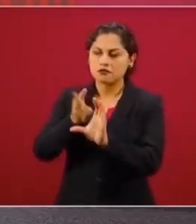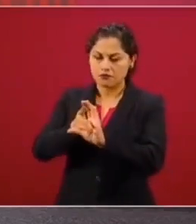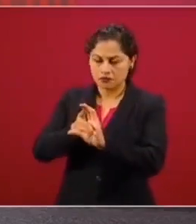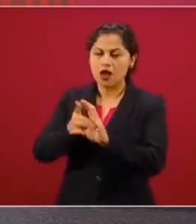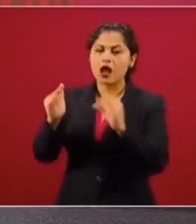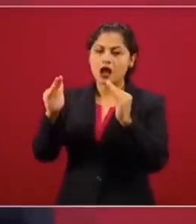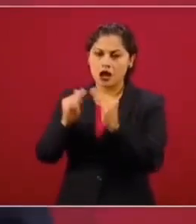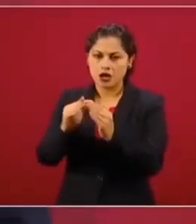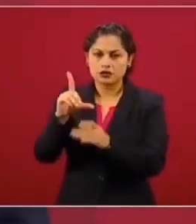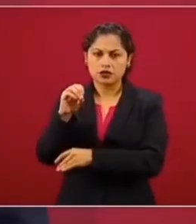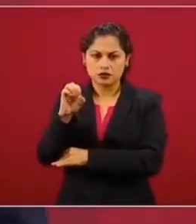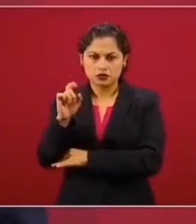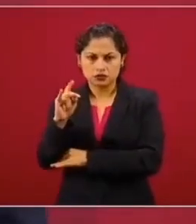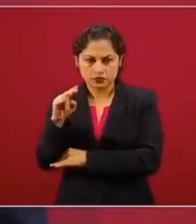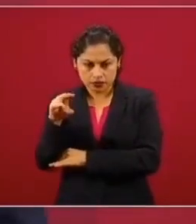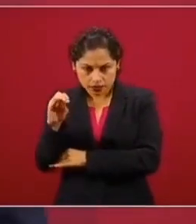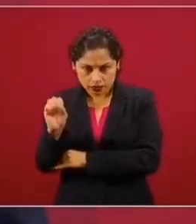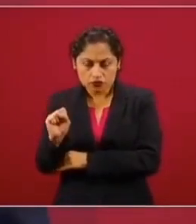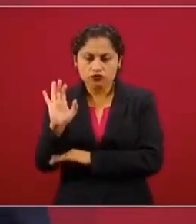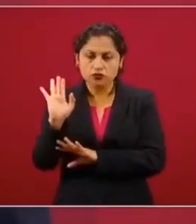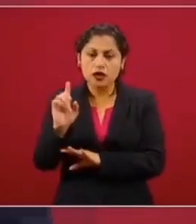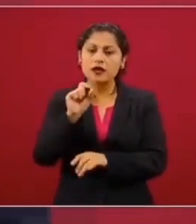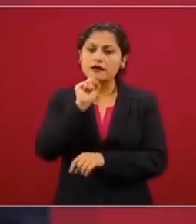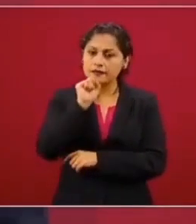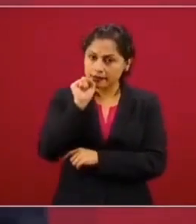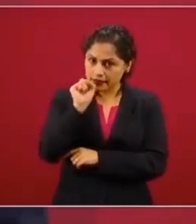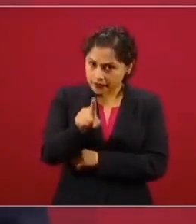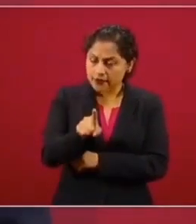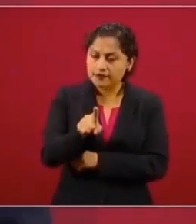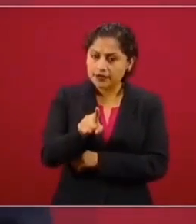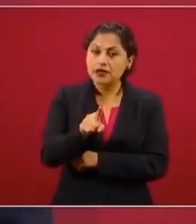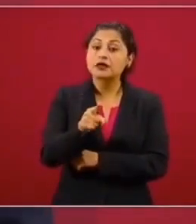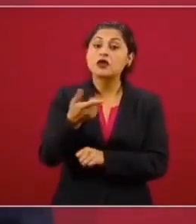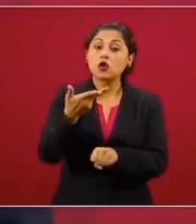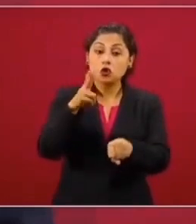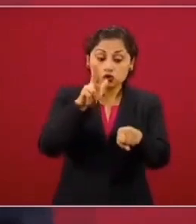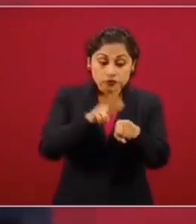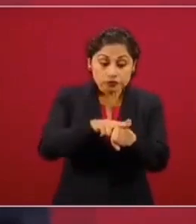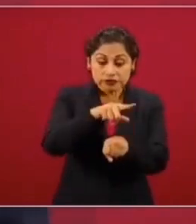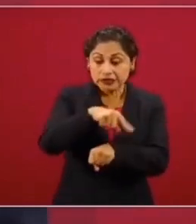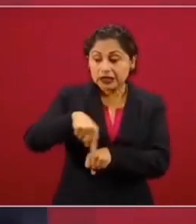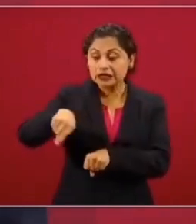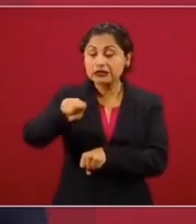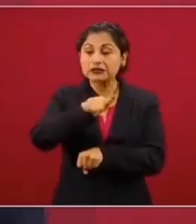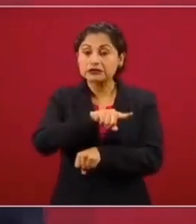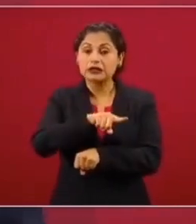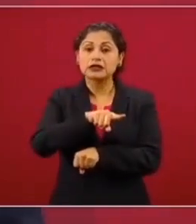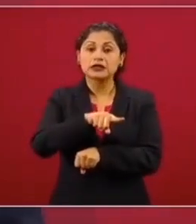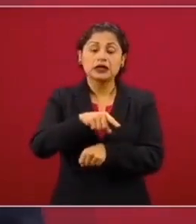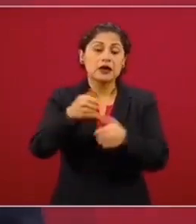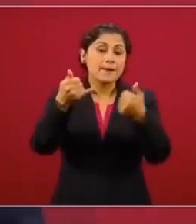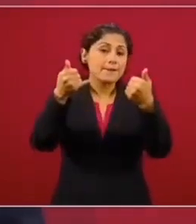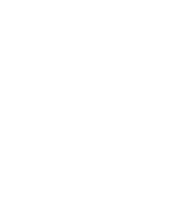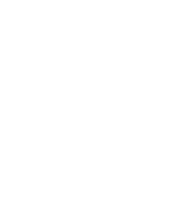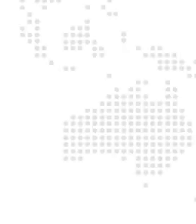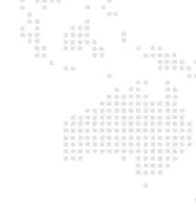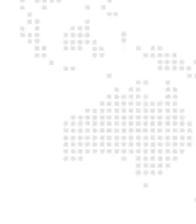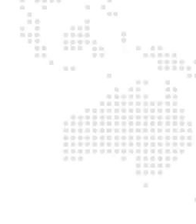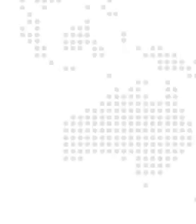hospitales donde tenemos la mayor intensidad es decir donde están teniendo las cargas de trabajo más